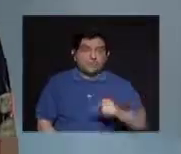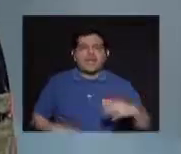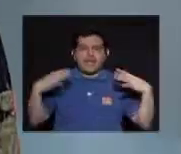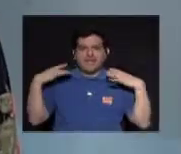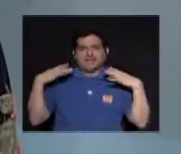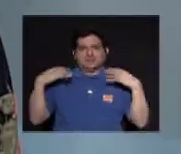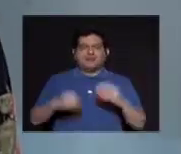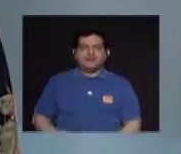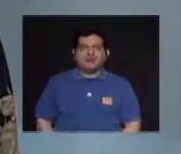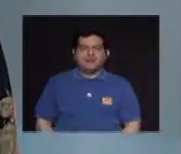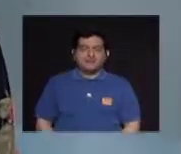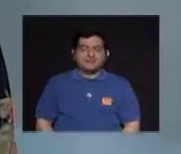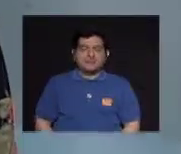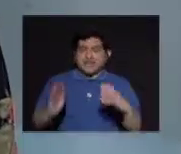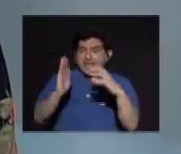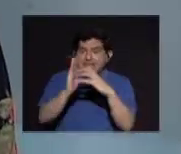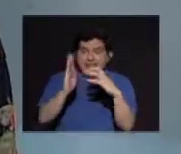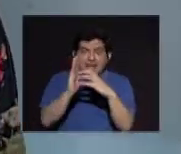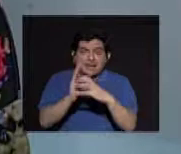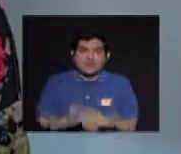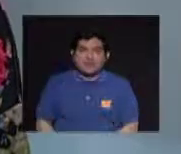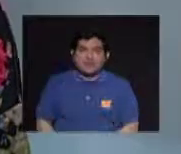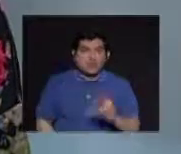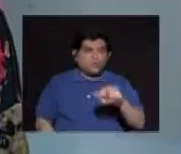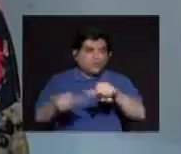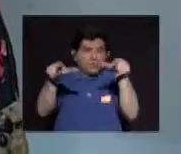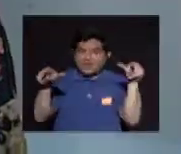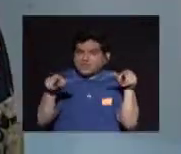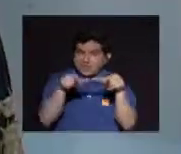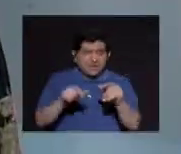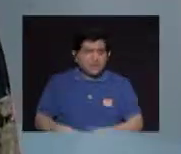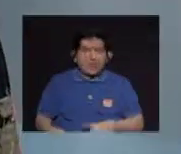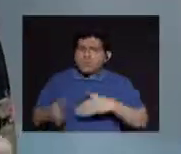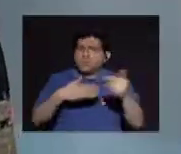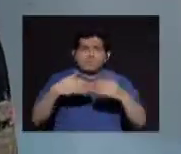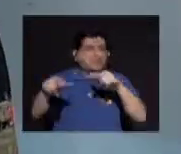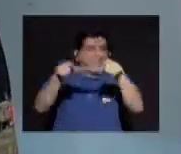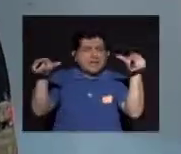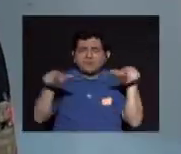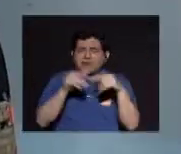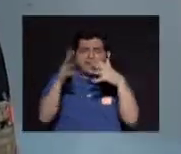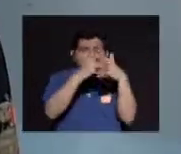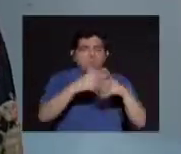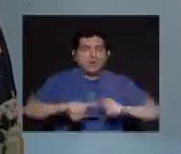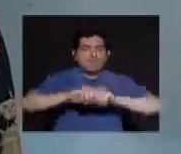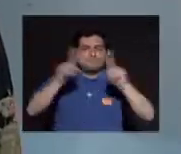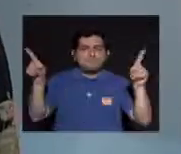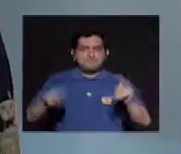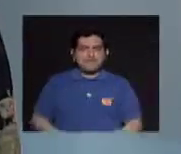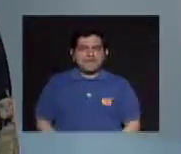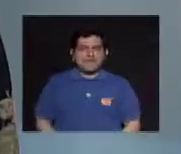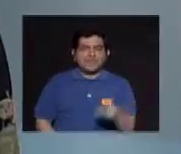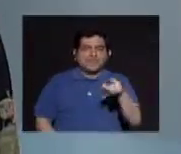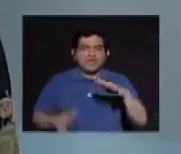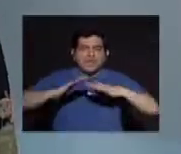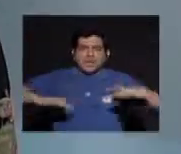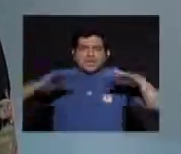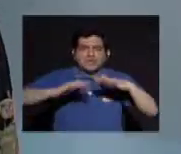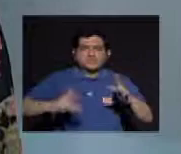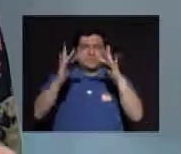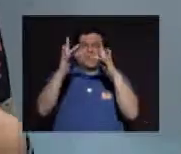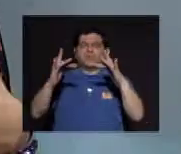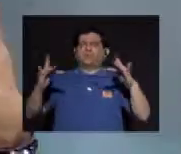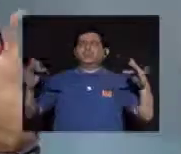en el medio de Los Ángeles. Y además el guión el guión no tomaba lugar en Los Ángeles, tomaba lugar en cualquier lugar de Estados Unidos, pero tenía que estar en el medio de la